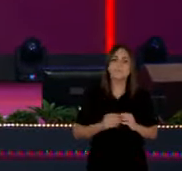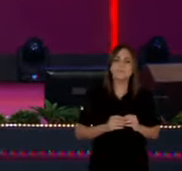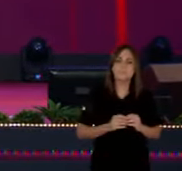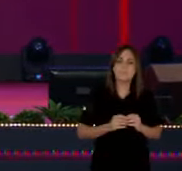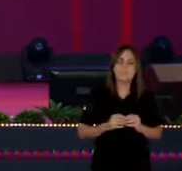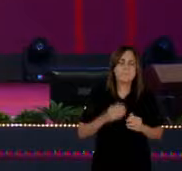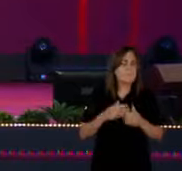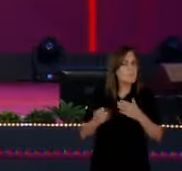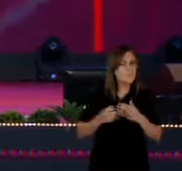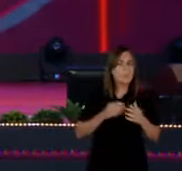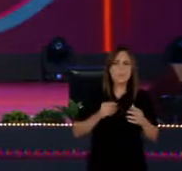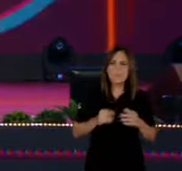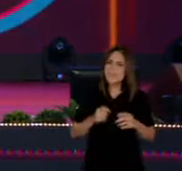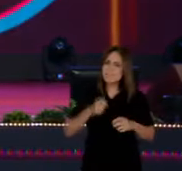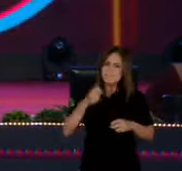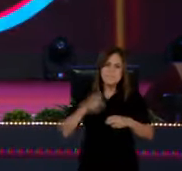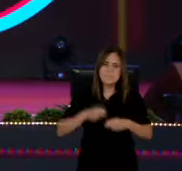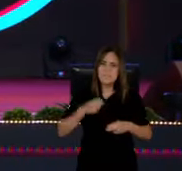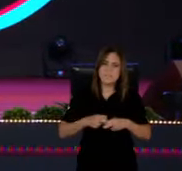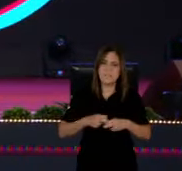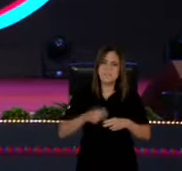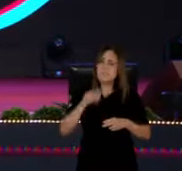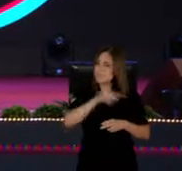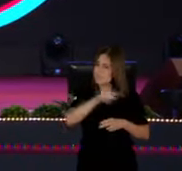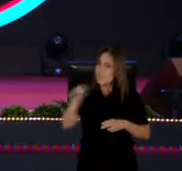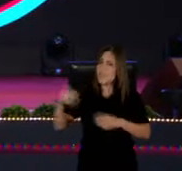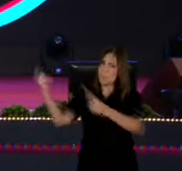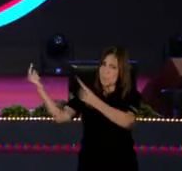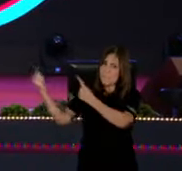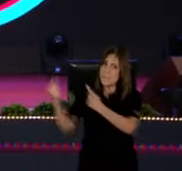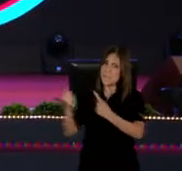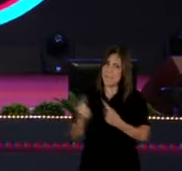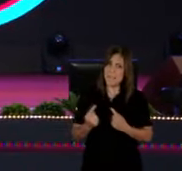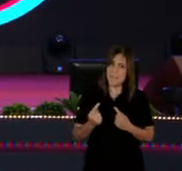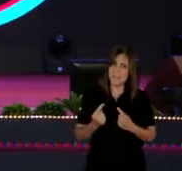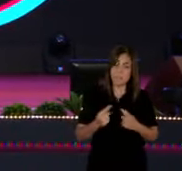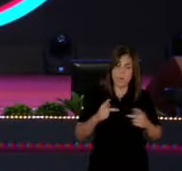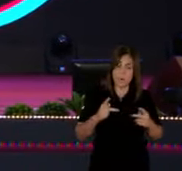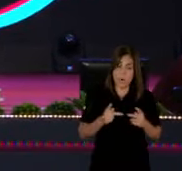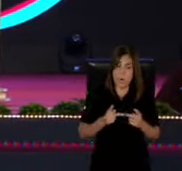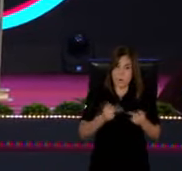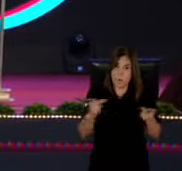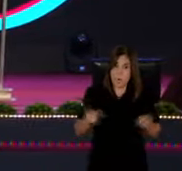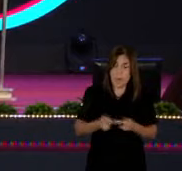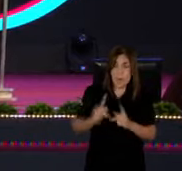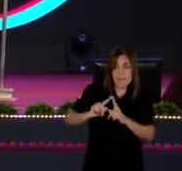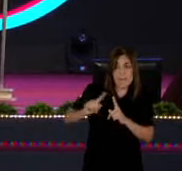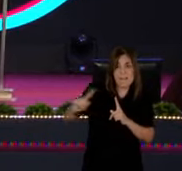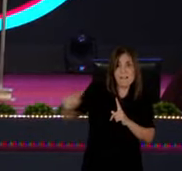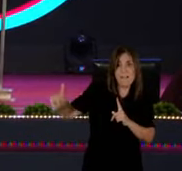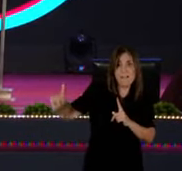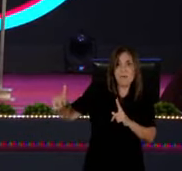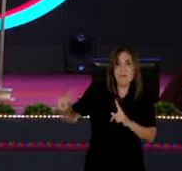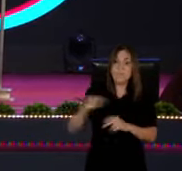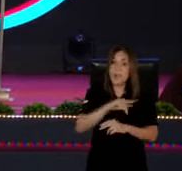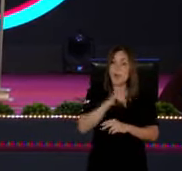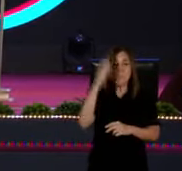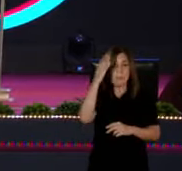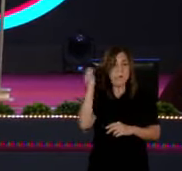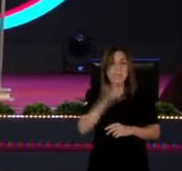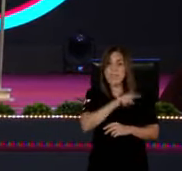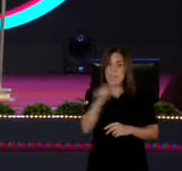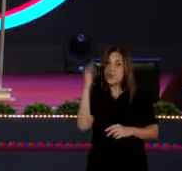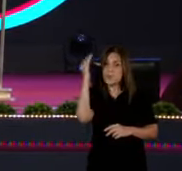en vano, sino que es una inversión, conociendo y sabiendo que esto es un lugar de milagros. Alguien diga amén. Es un lugar